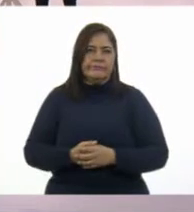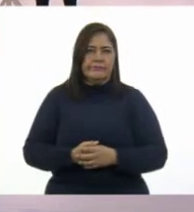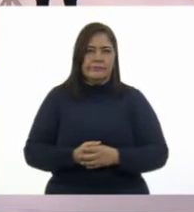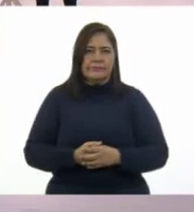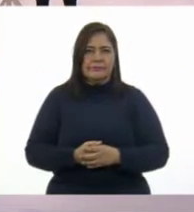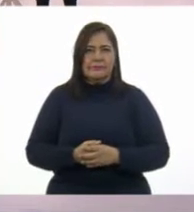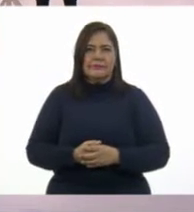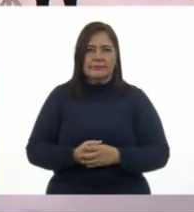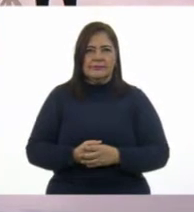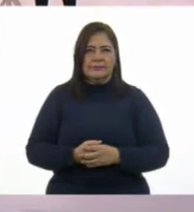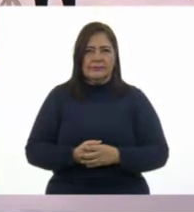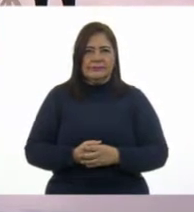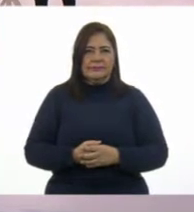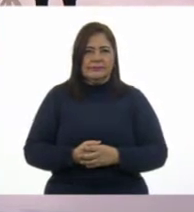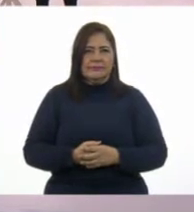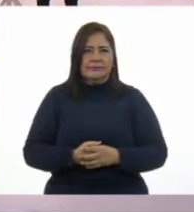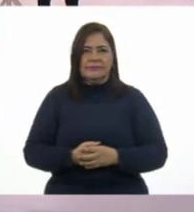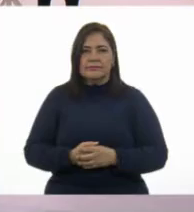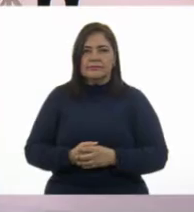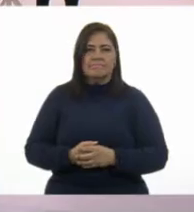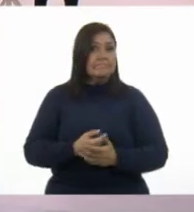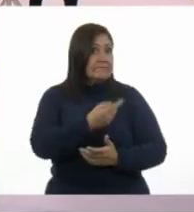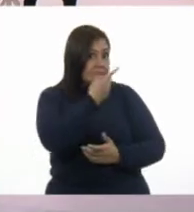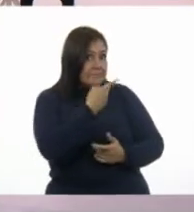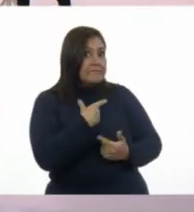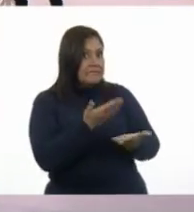Pepe. Dígame, maestra.